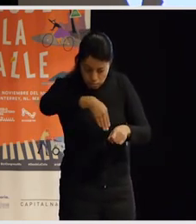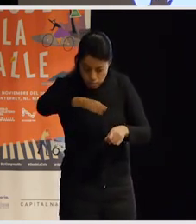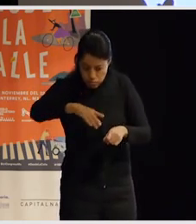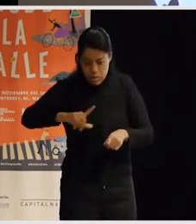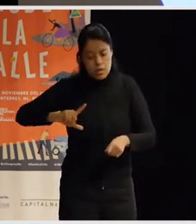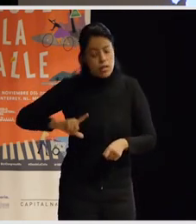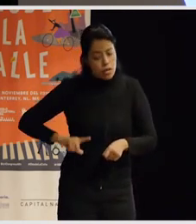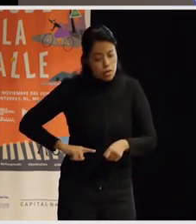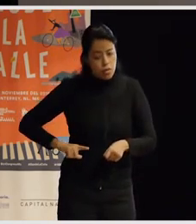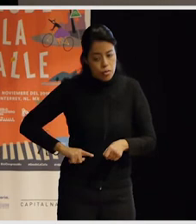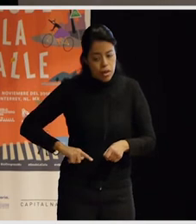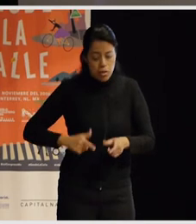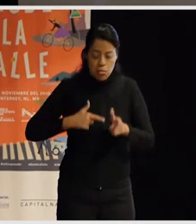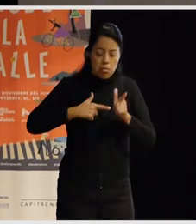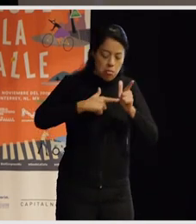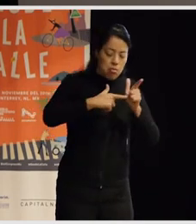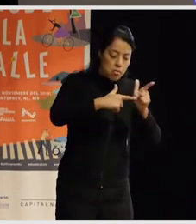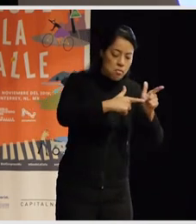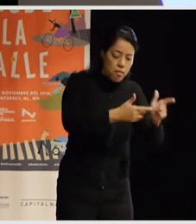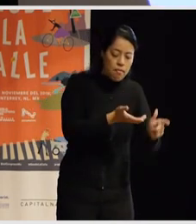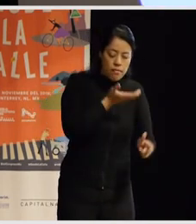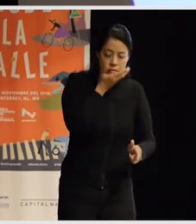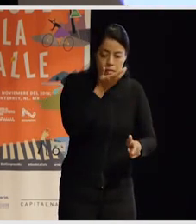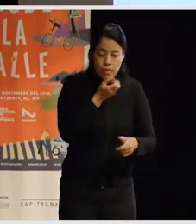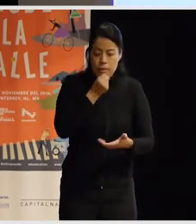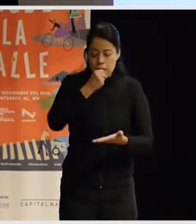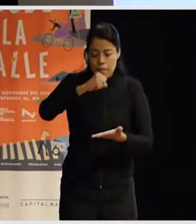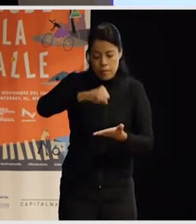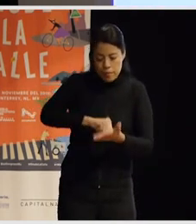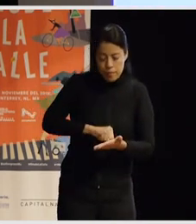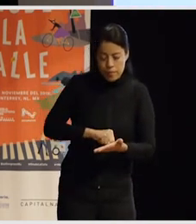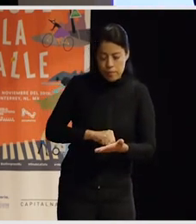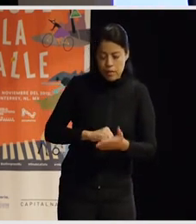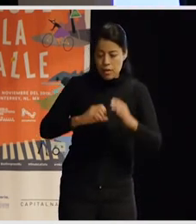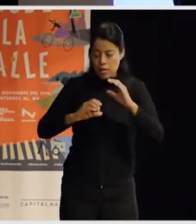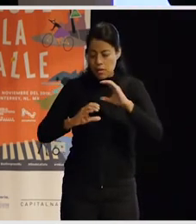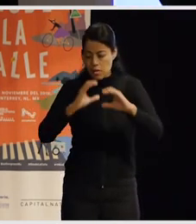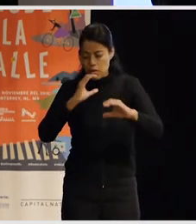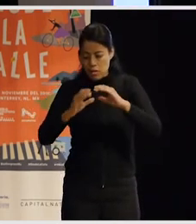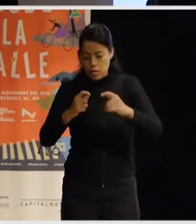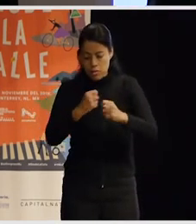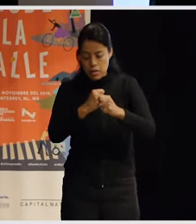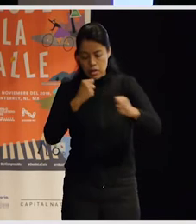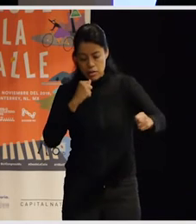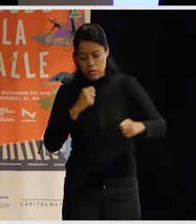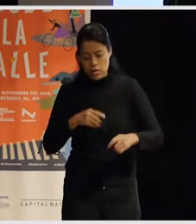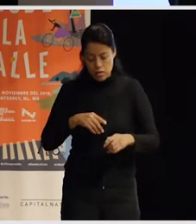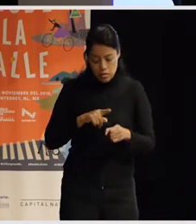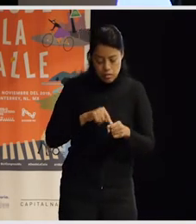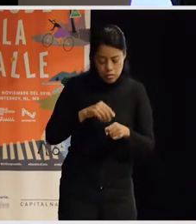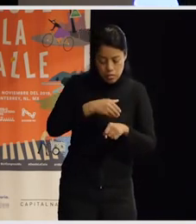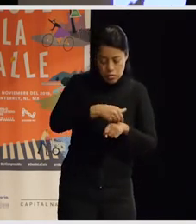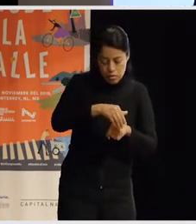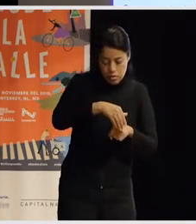estado siguiendo estos lineamientos de la secretaría de comunicaciones y transporte y que si nos